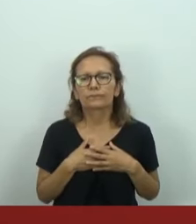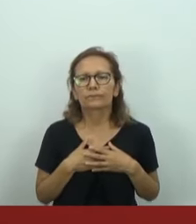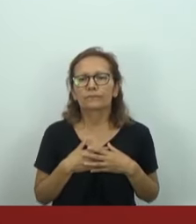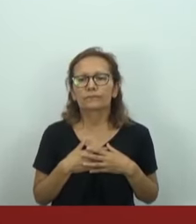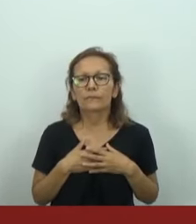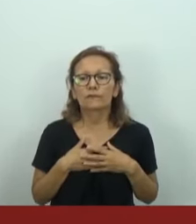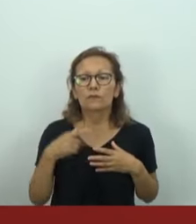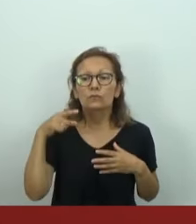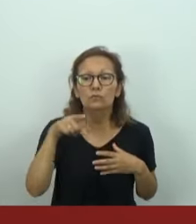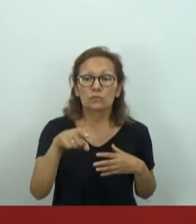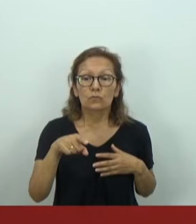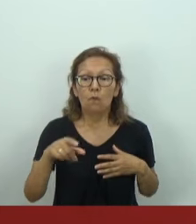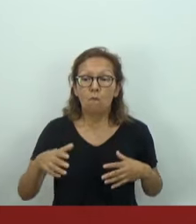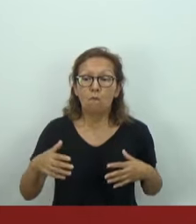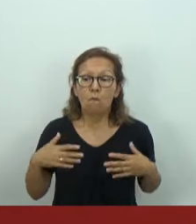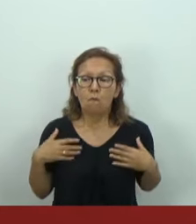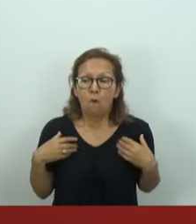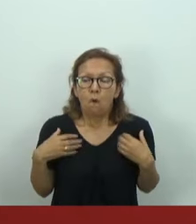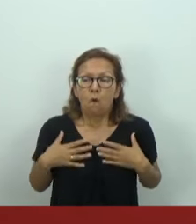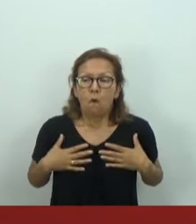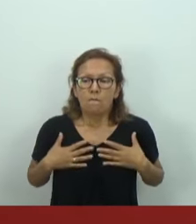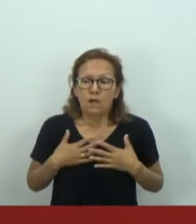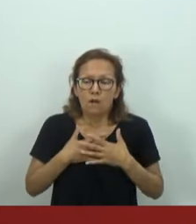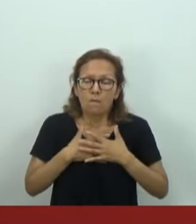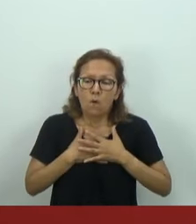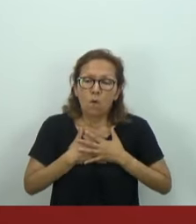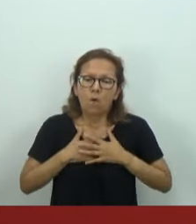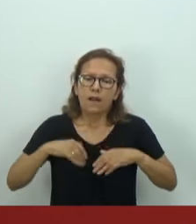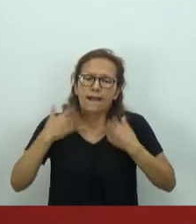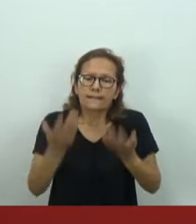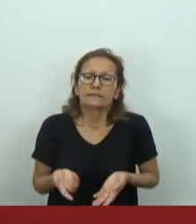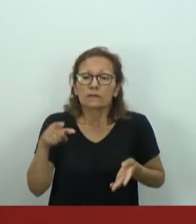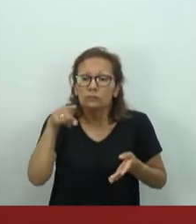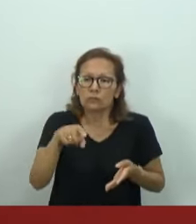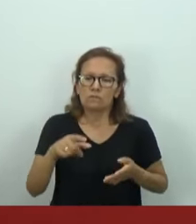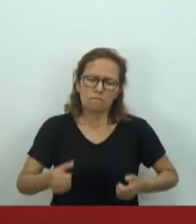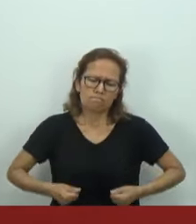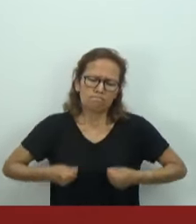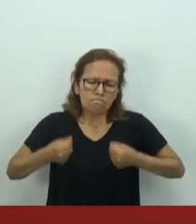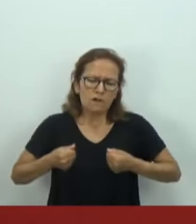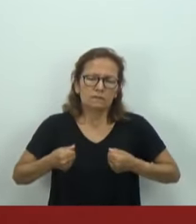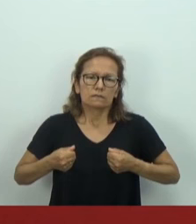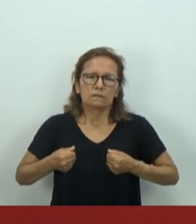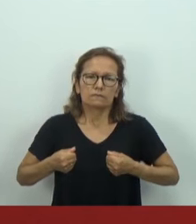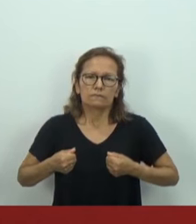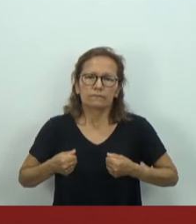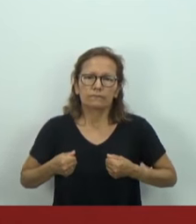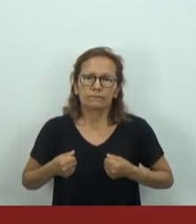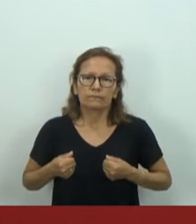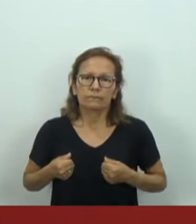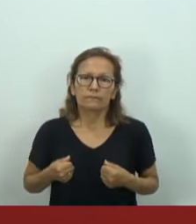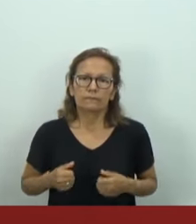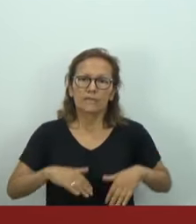fortalécete en la gracia, como le dice literalmente en griego, convierta la gracia en tu fuerza.